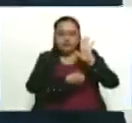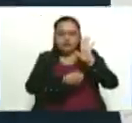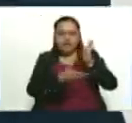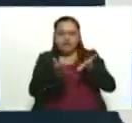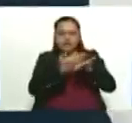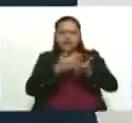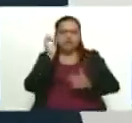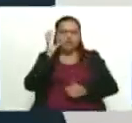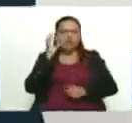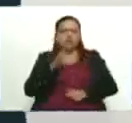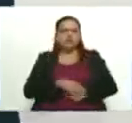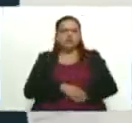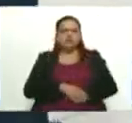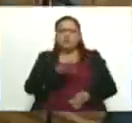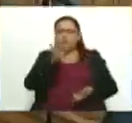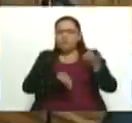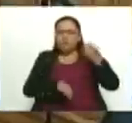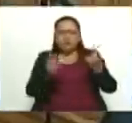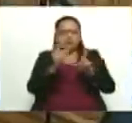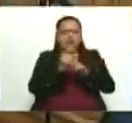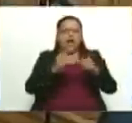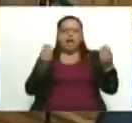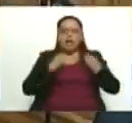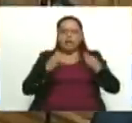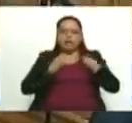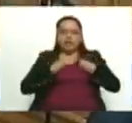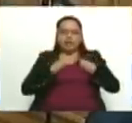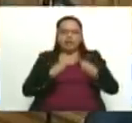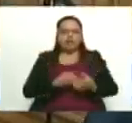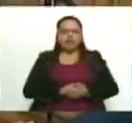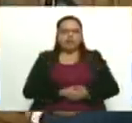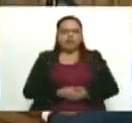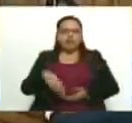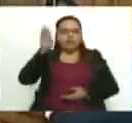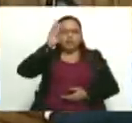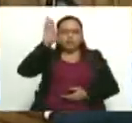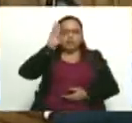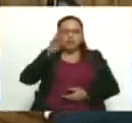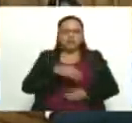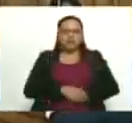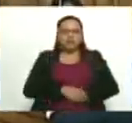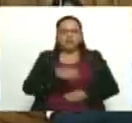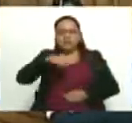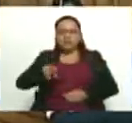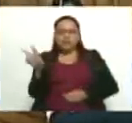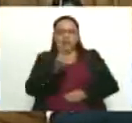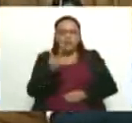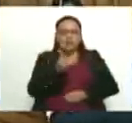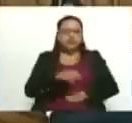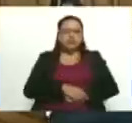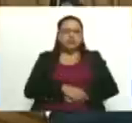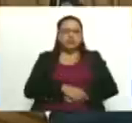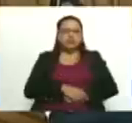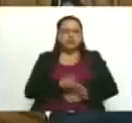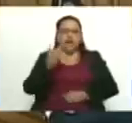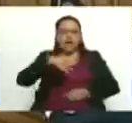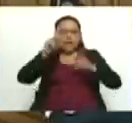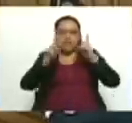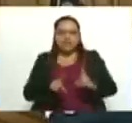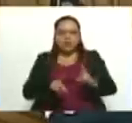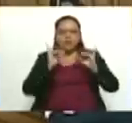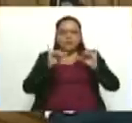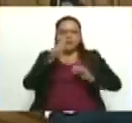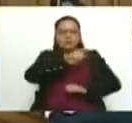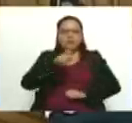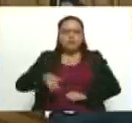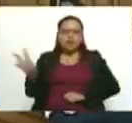Y últimamente, la vida, el futuro en Venezuela lo decidimos las